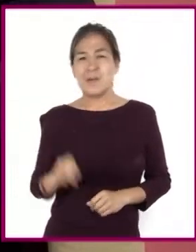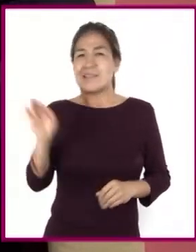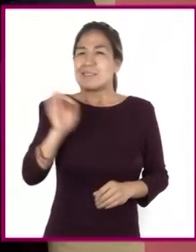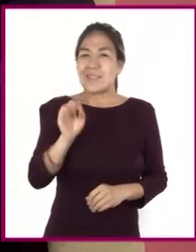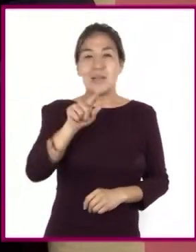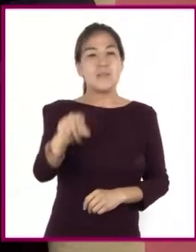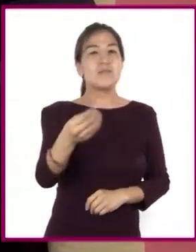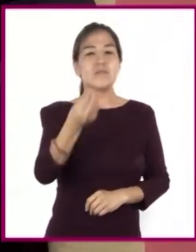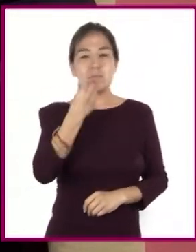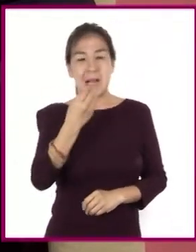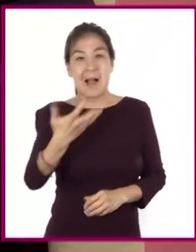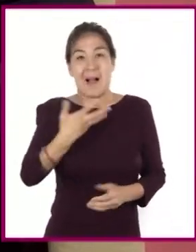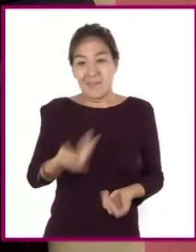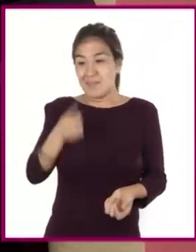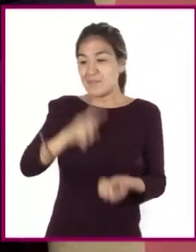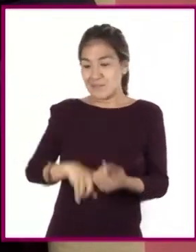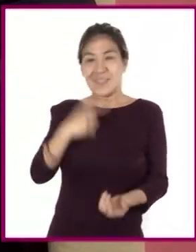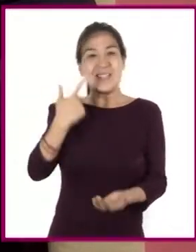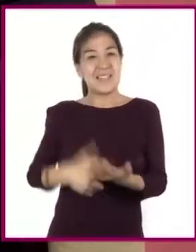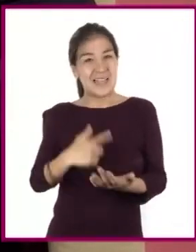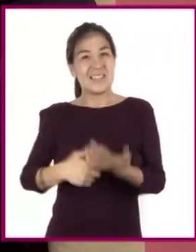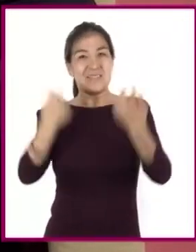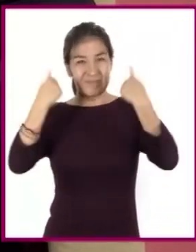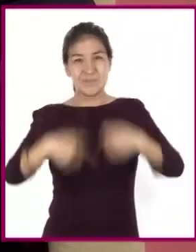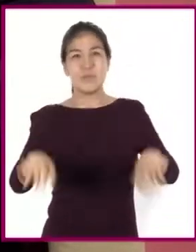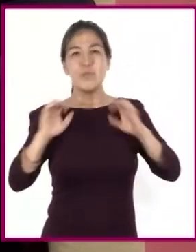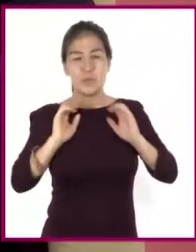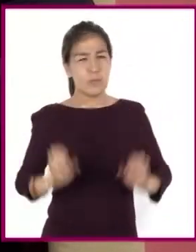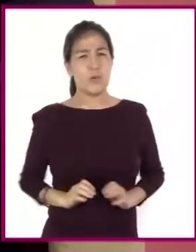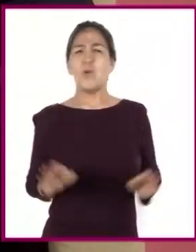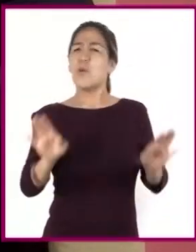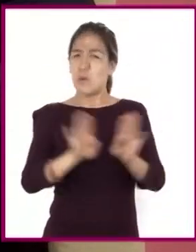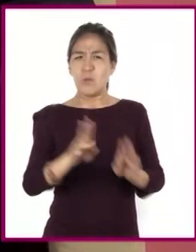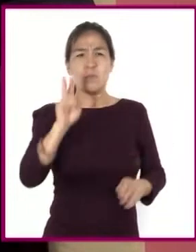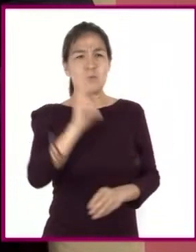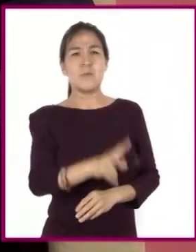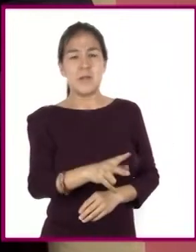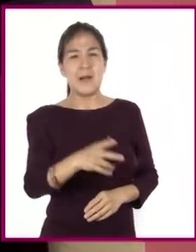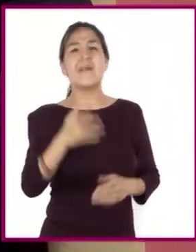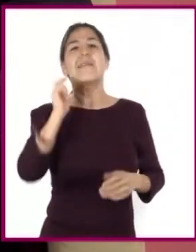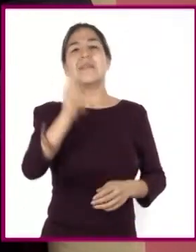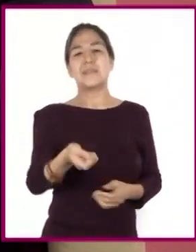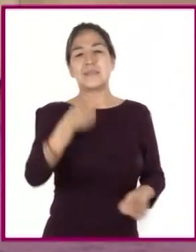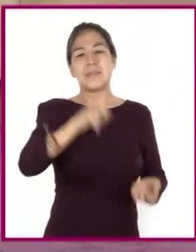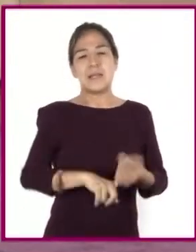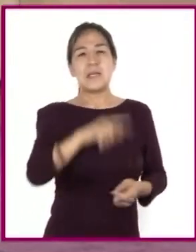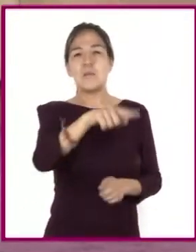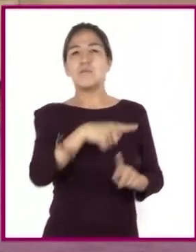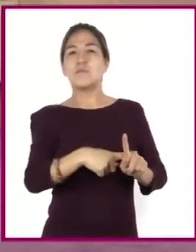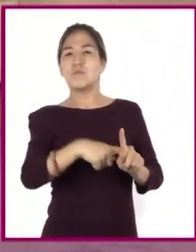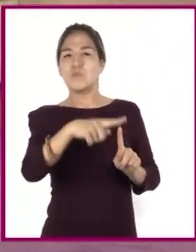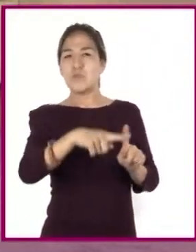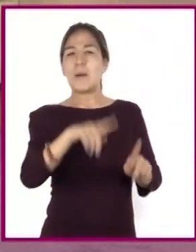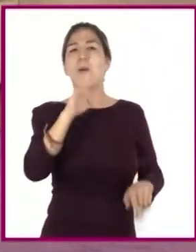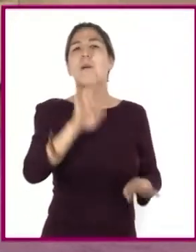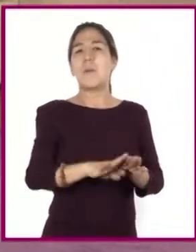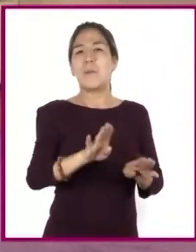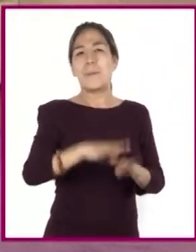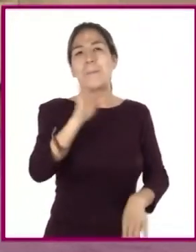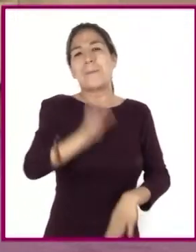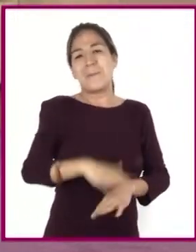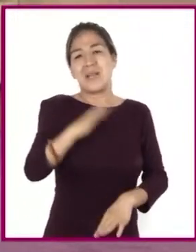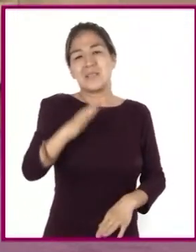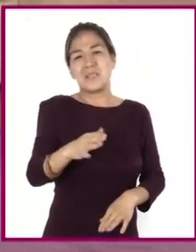alimento que tiene grasas saturadas, las podemos identificar porque a temperatura ambiente suelen tener un estado